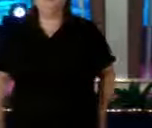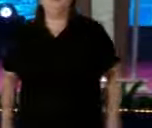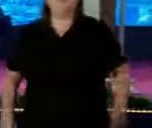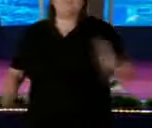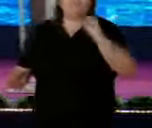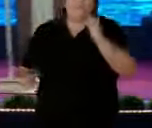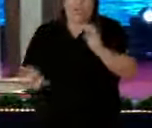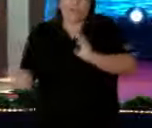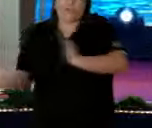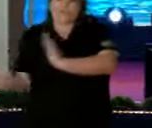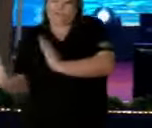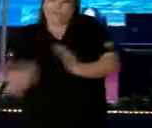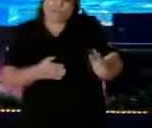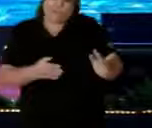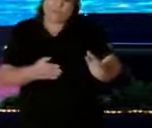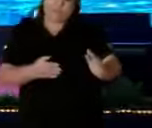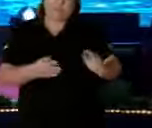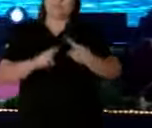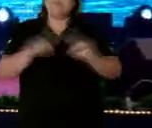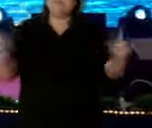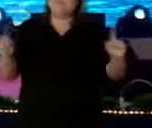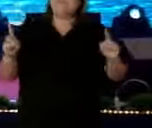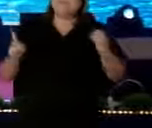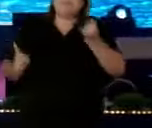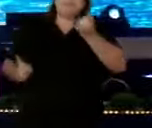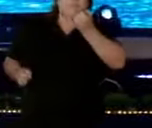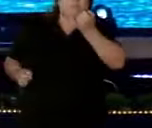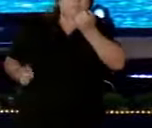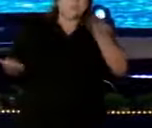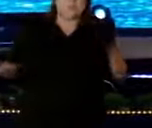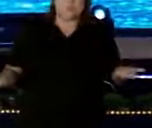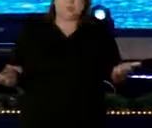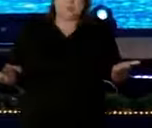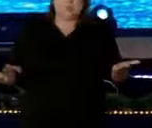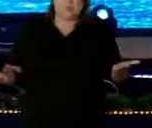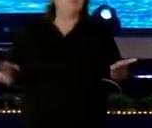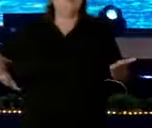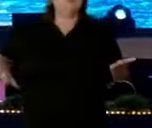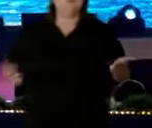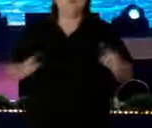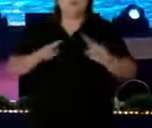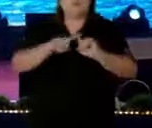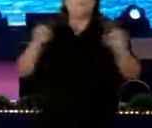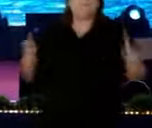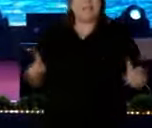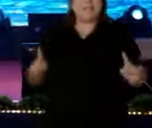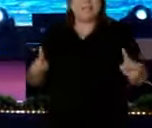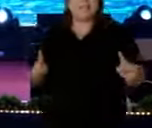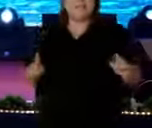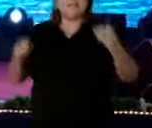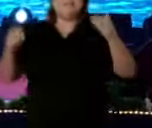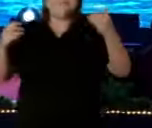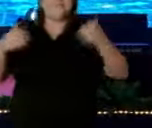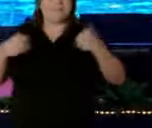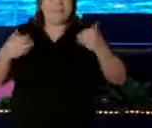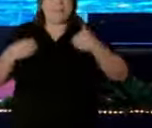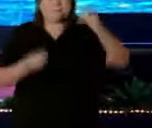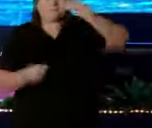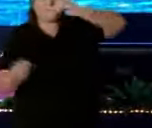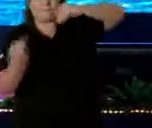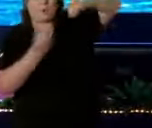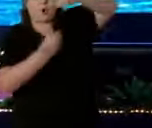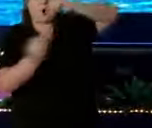desorden. Pero ¿qué pasa? Todo eso era real. Pero había algo que se estaba moviendo,